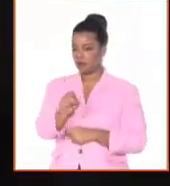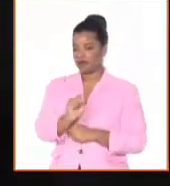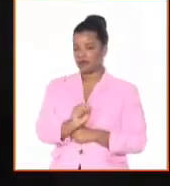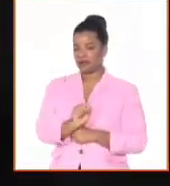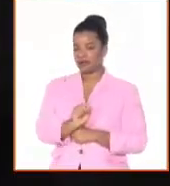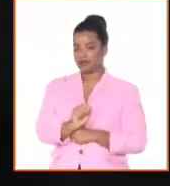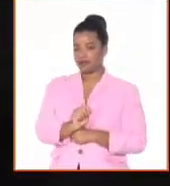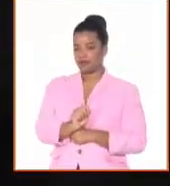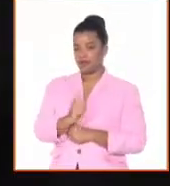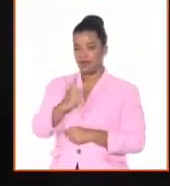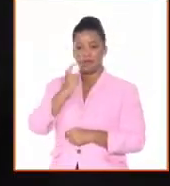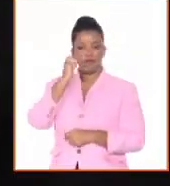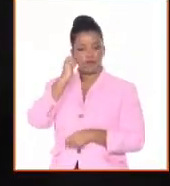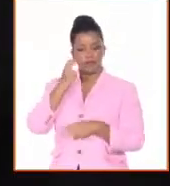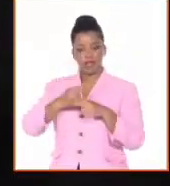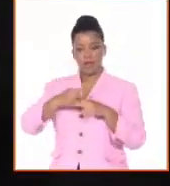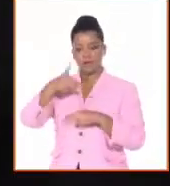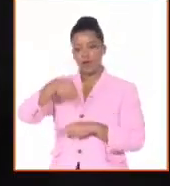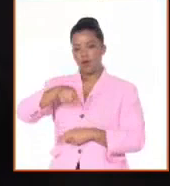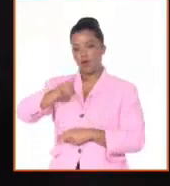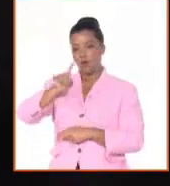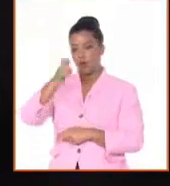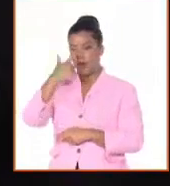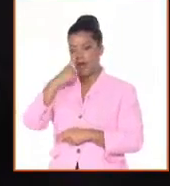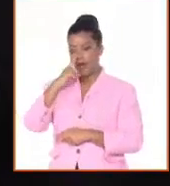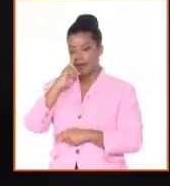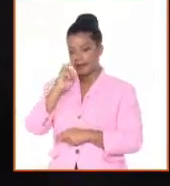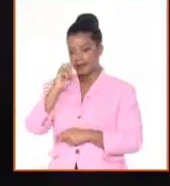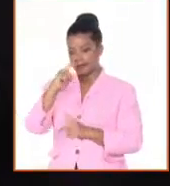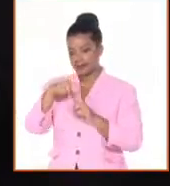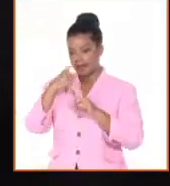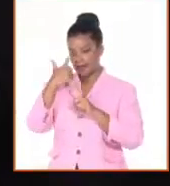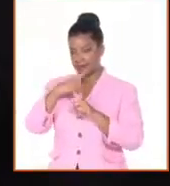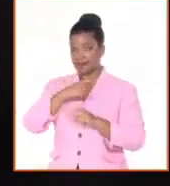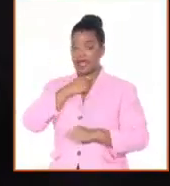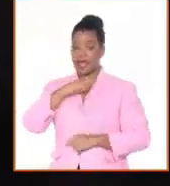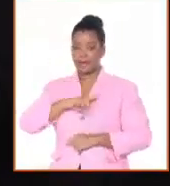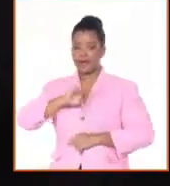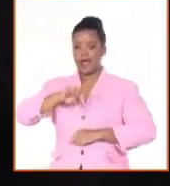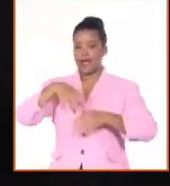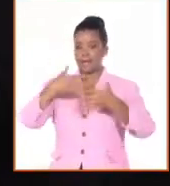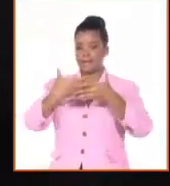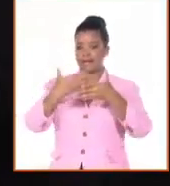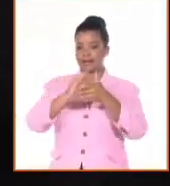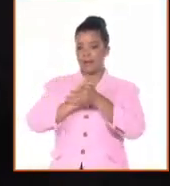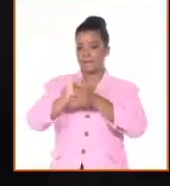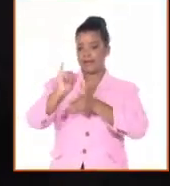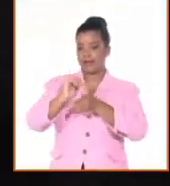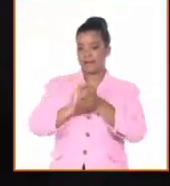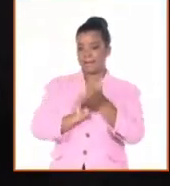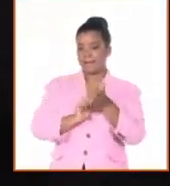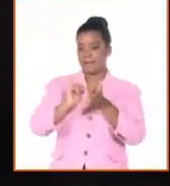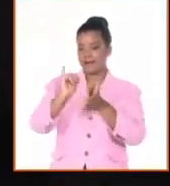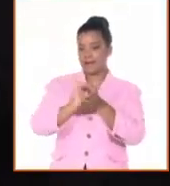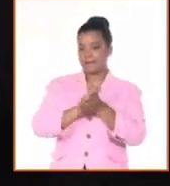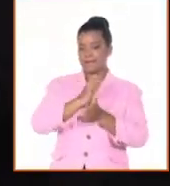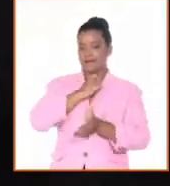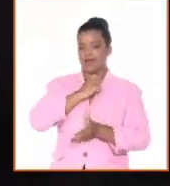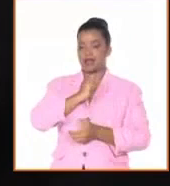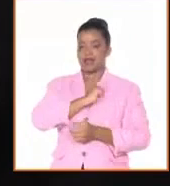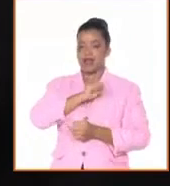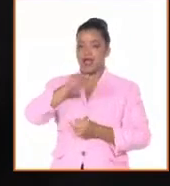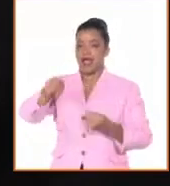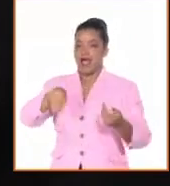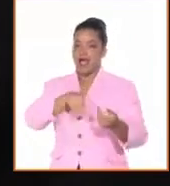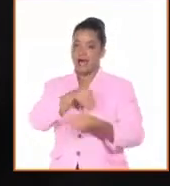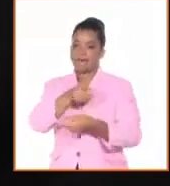que habla de el caso de una mipyme que quiera hacer pues cambio de sujeto social diferente